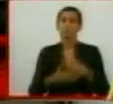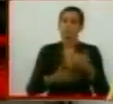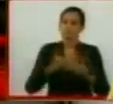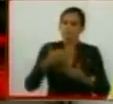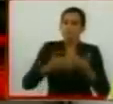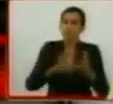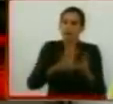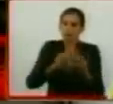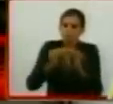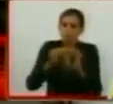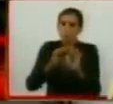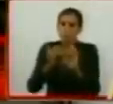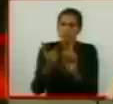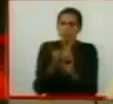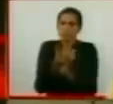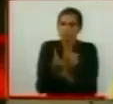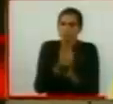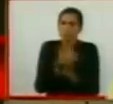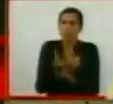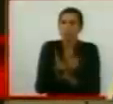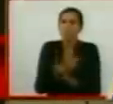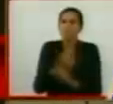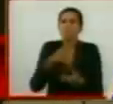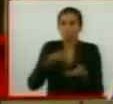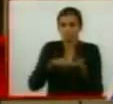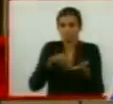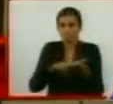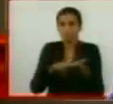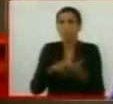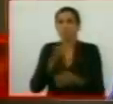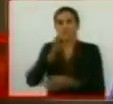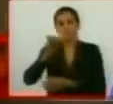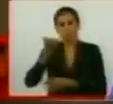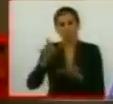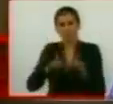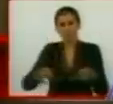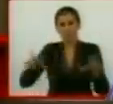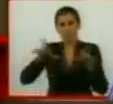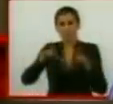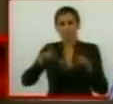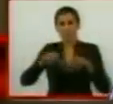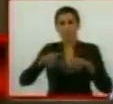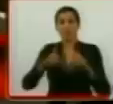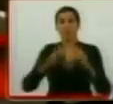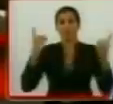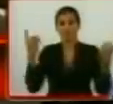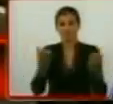los procedimientos a la nueva realidad. Denuncian que las instalaciones del departamento se